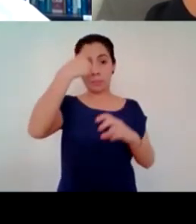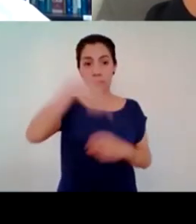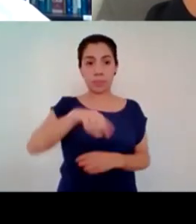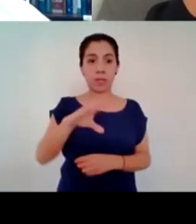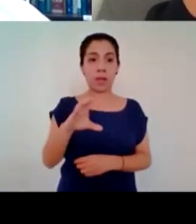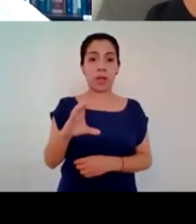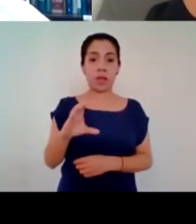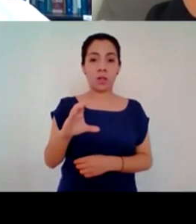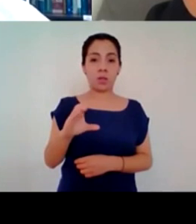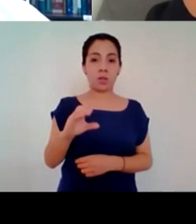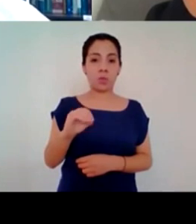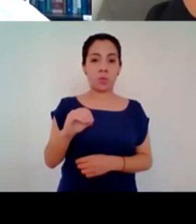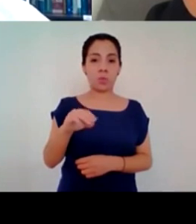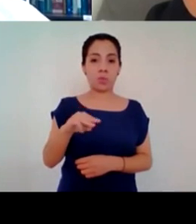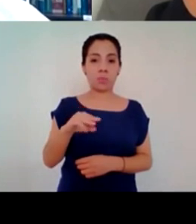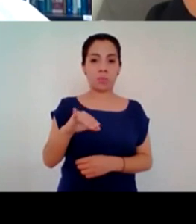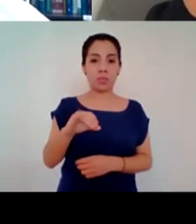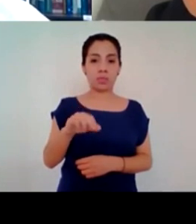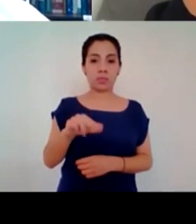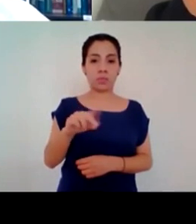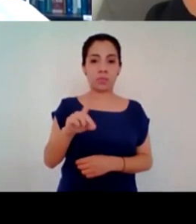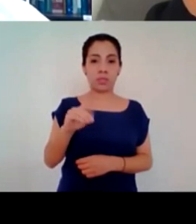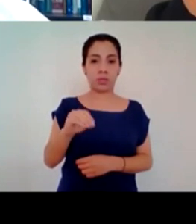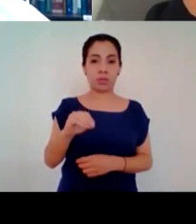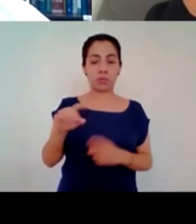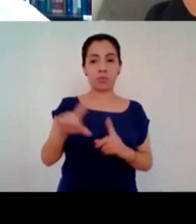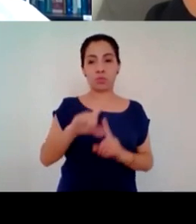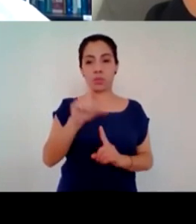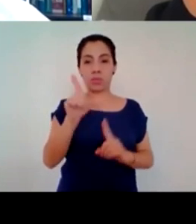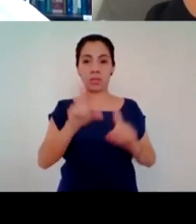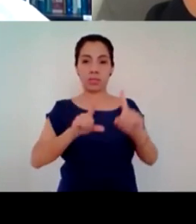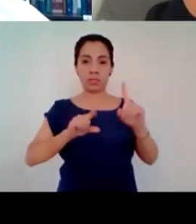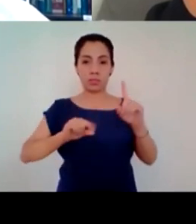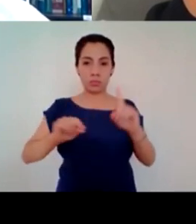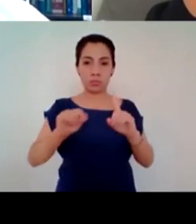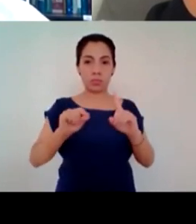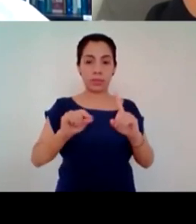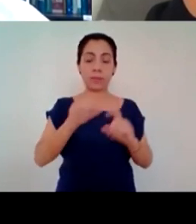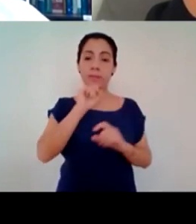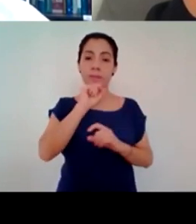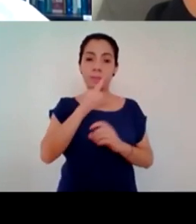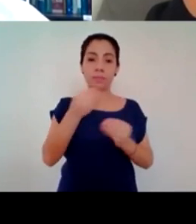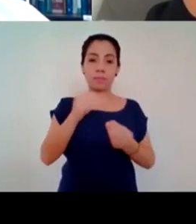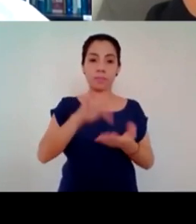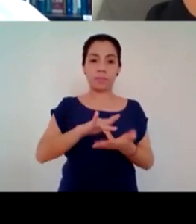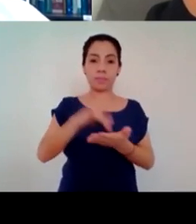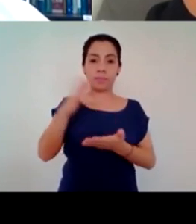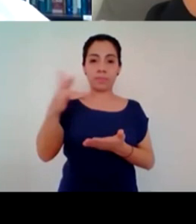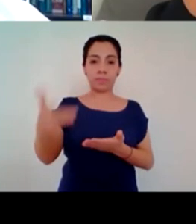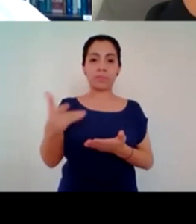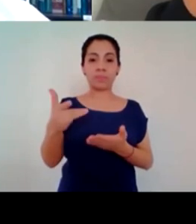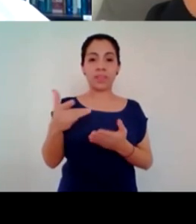Adicciones los retome. Quiero aprovechar para agradecerle a nuestra traductora que ya se fue,